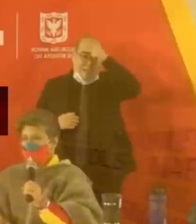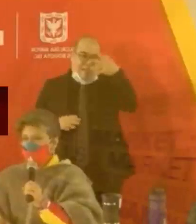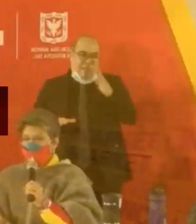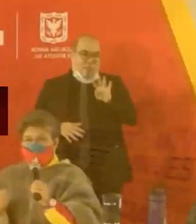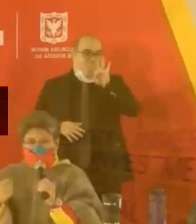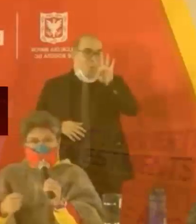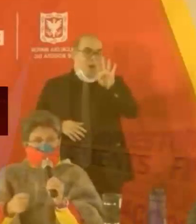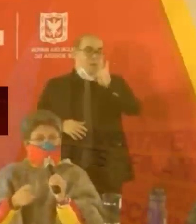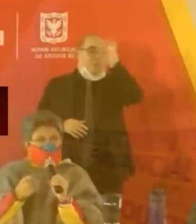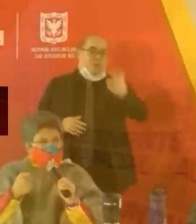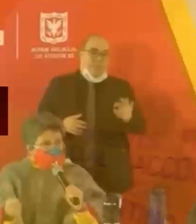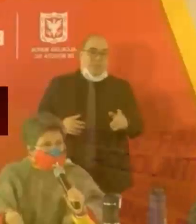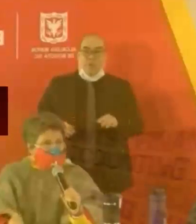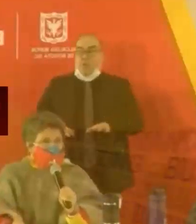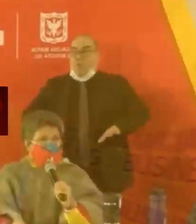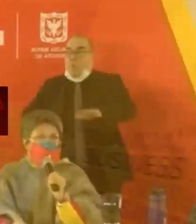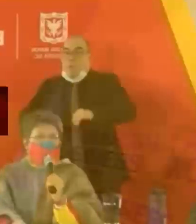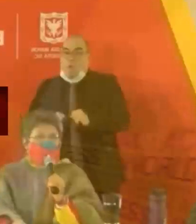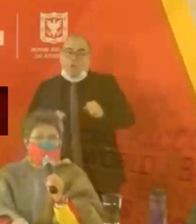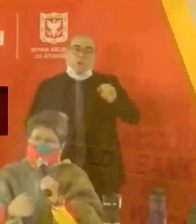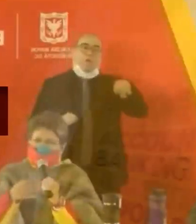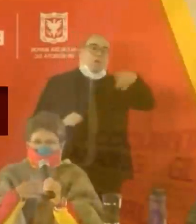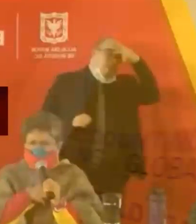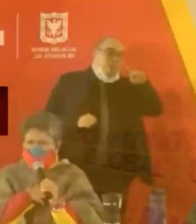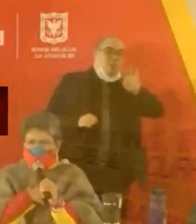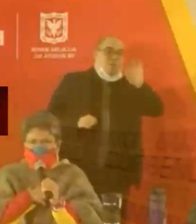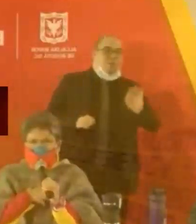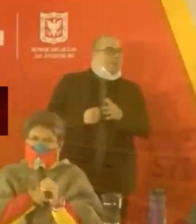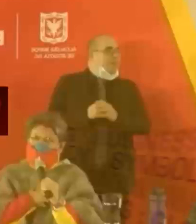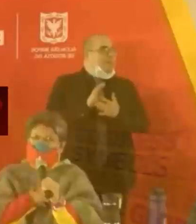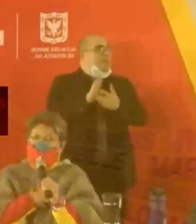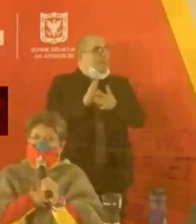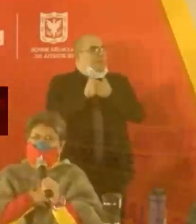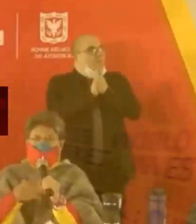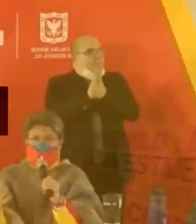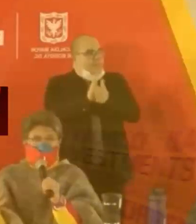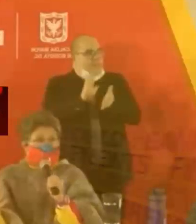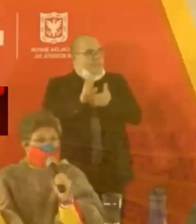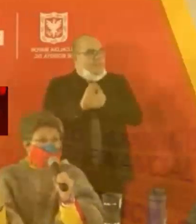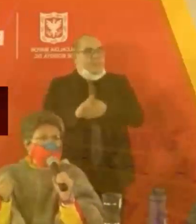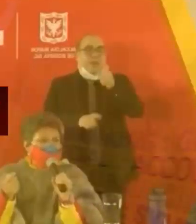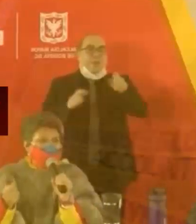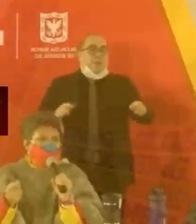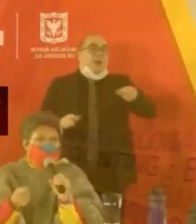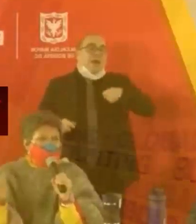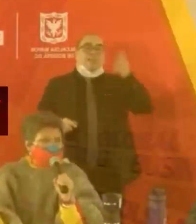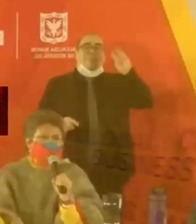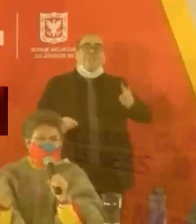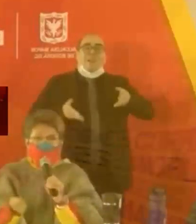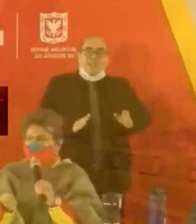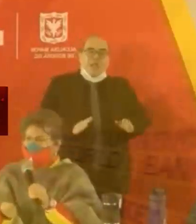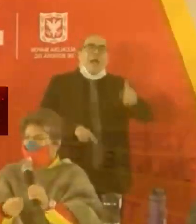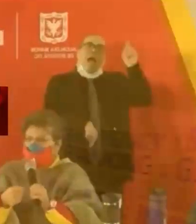no tenerlo en cuenta? ¿Qué efecto práctico tiene? Puede ser que no lo tome en cuenta. El efecto práctico que tiene, uno, es que comunicacionalmente refleja un rechazo